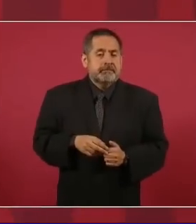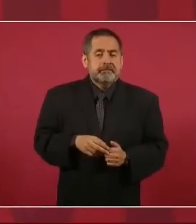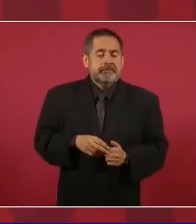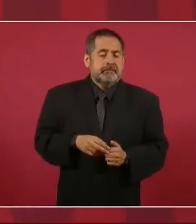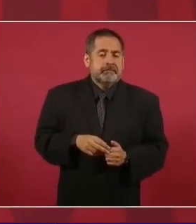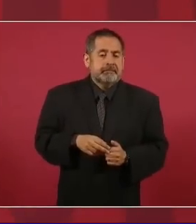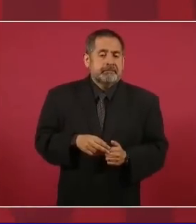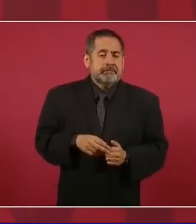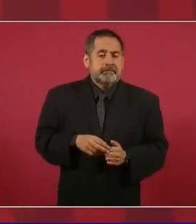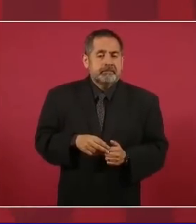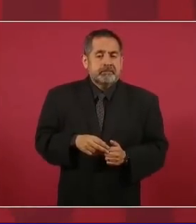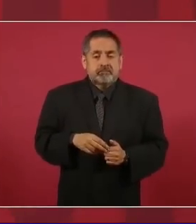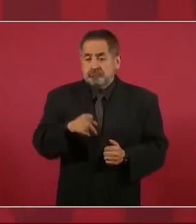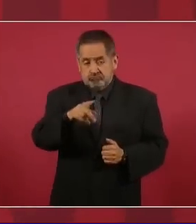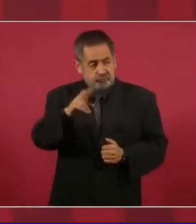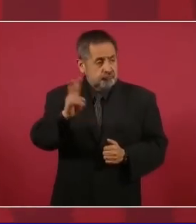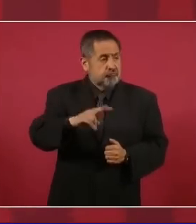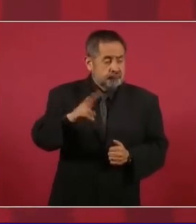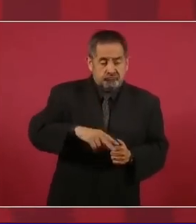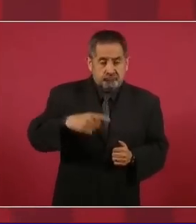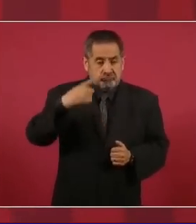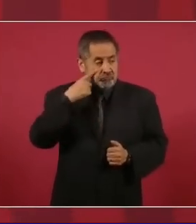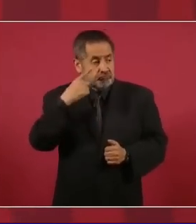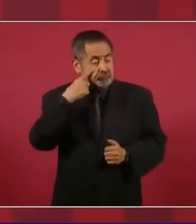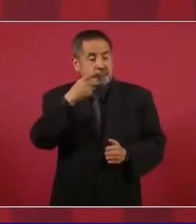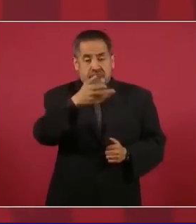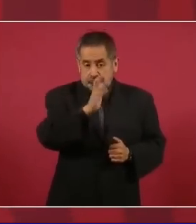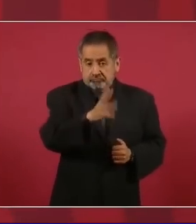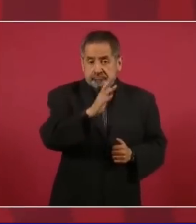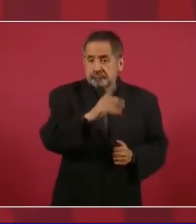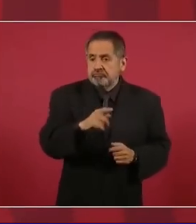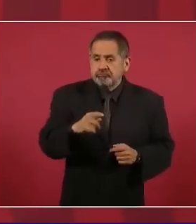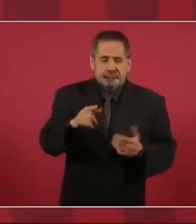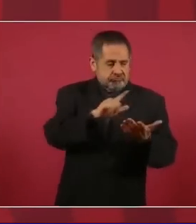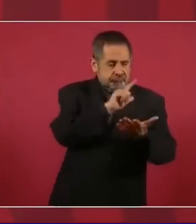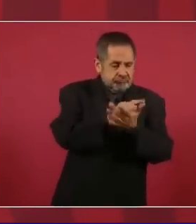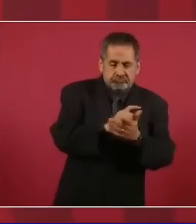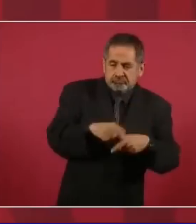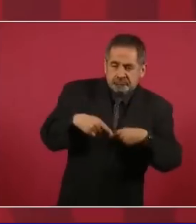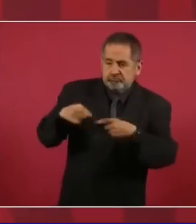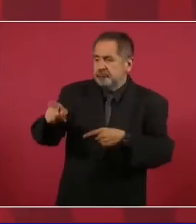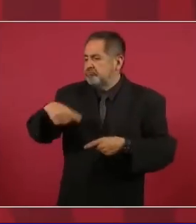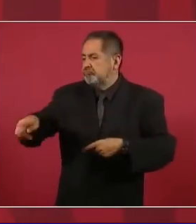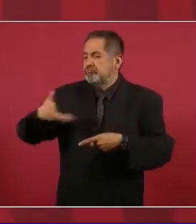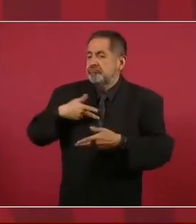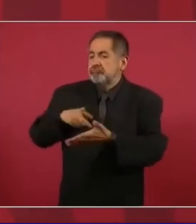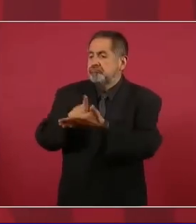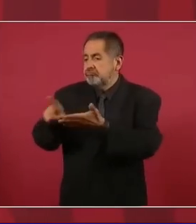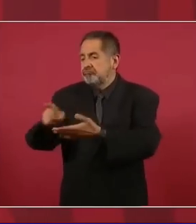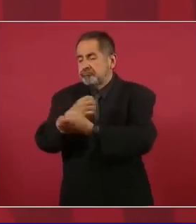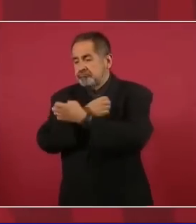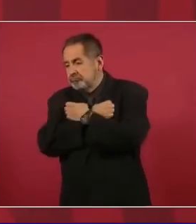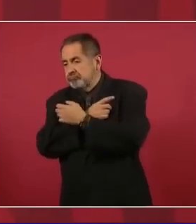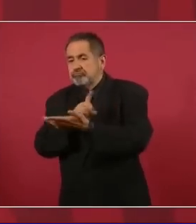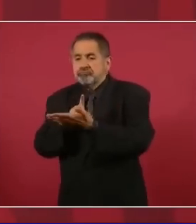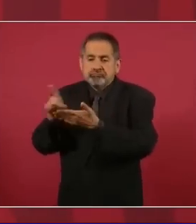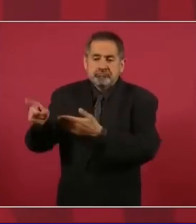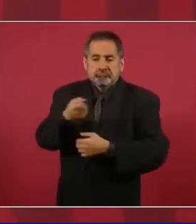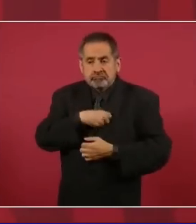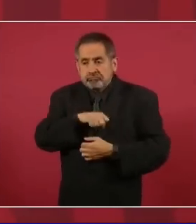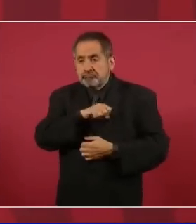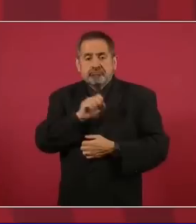cómo se garantizó el derecho a la educación, el derecho a la salud. Mira cuántas